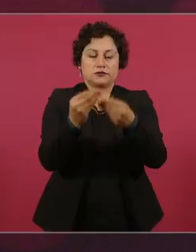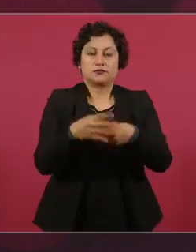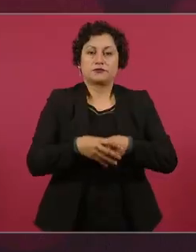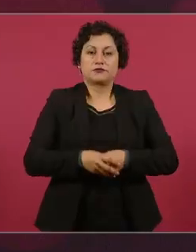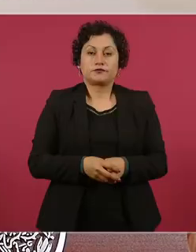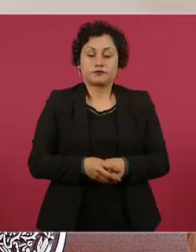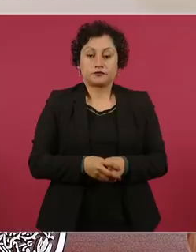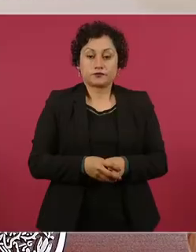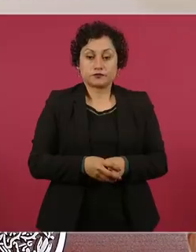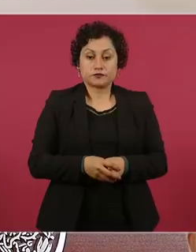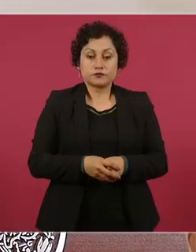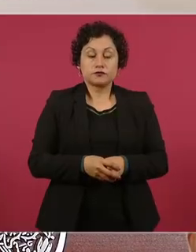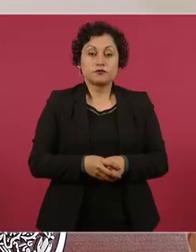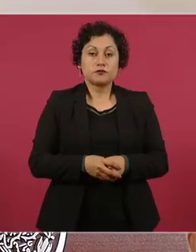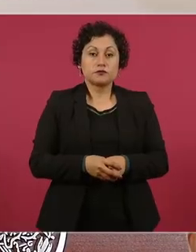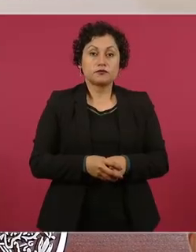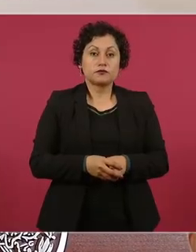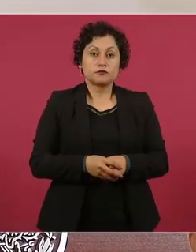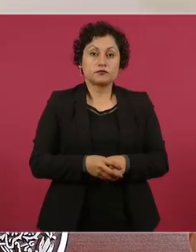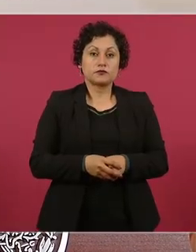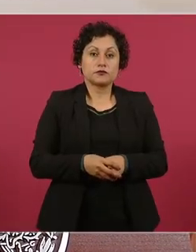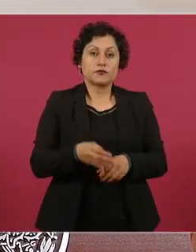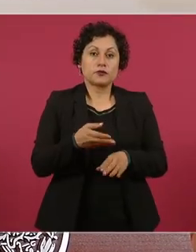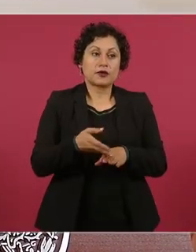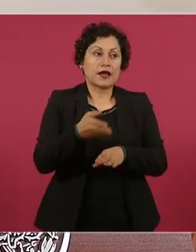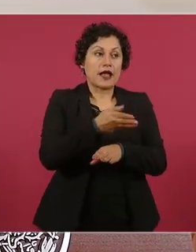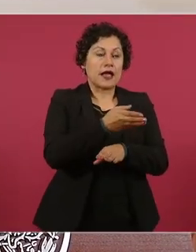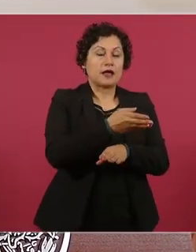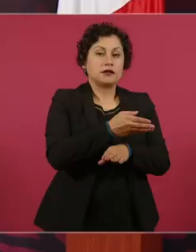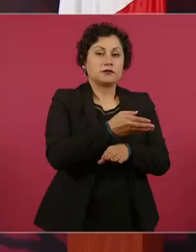ocasiones quitarlo,